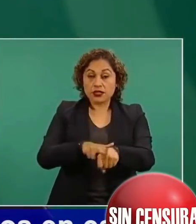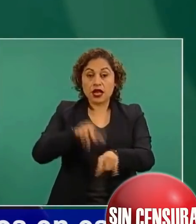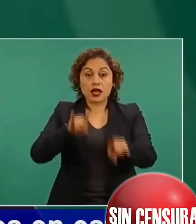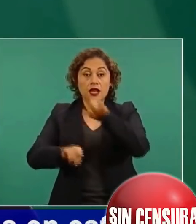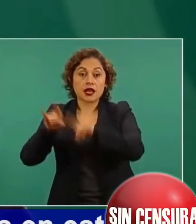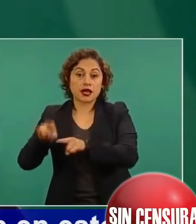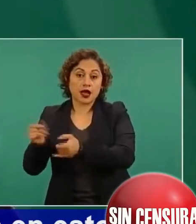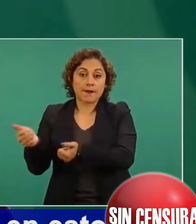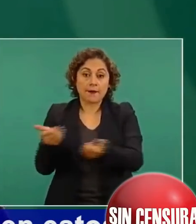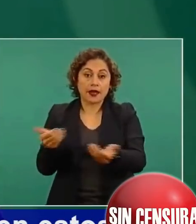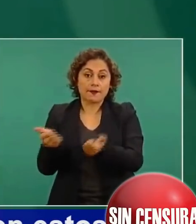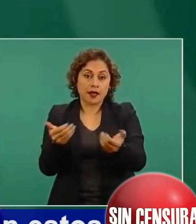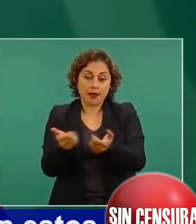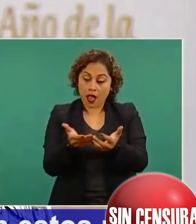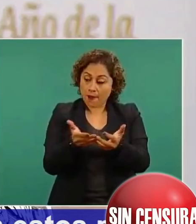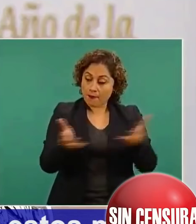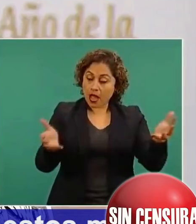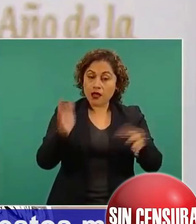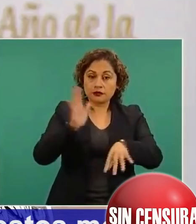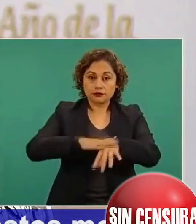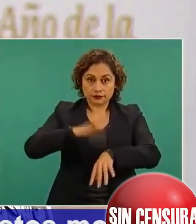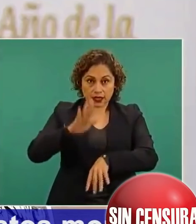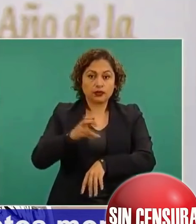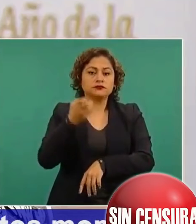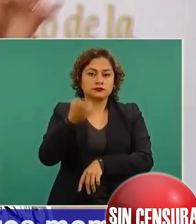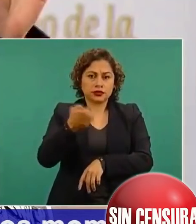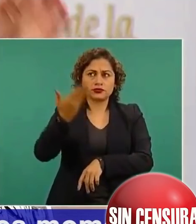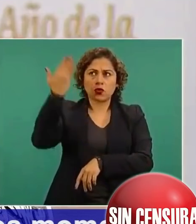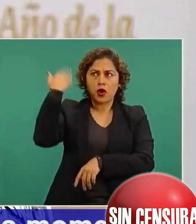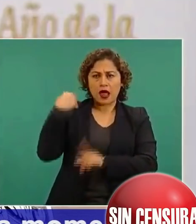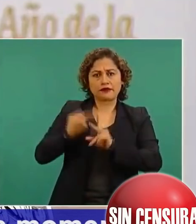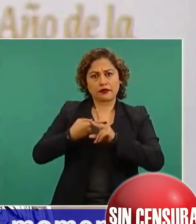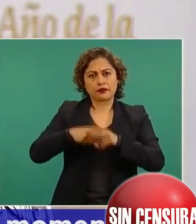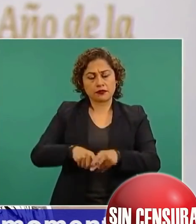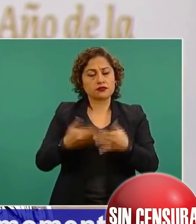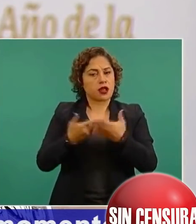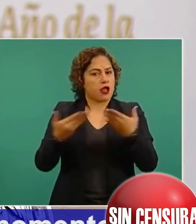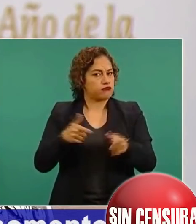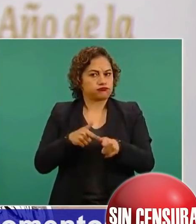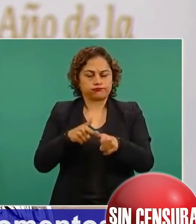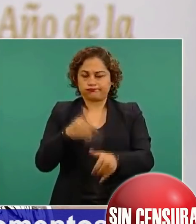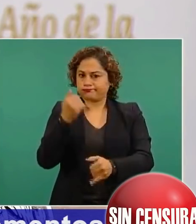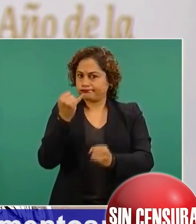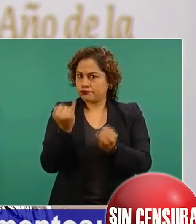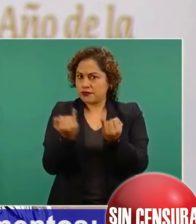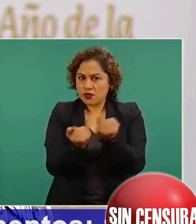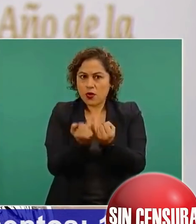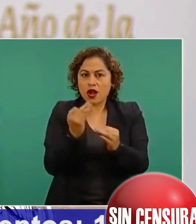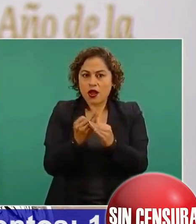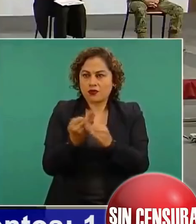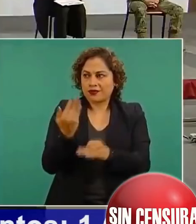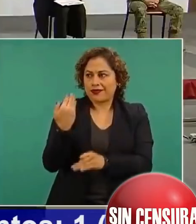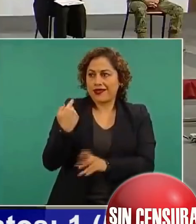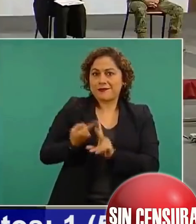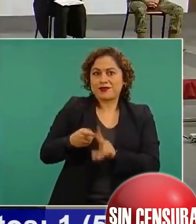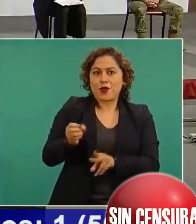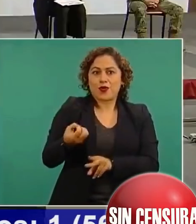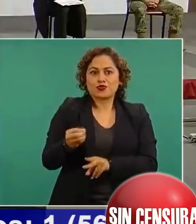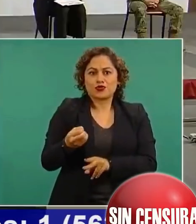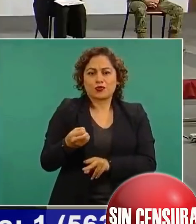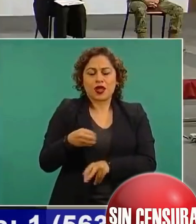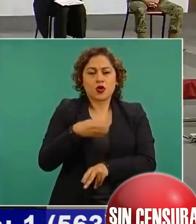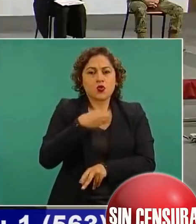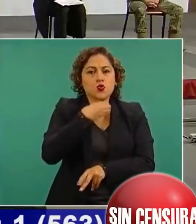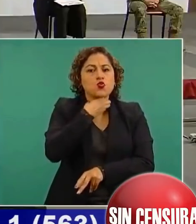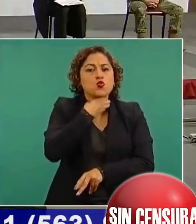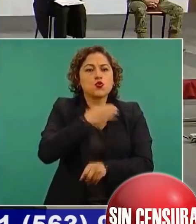continuamos haciendo ahora en este momento donde ha habido el recrudecimiento desde octubre. Y en todos